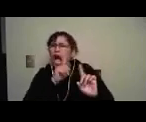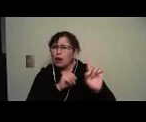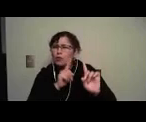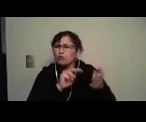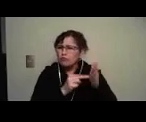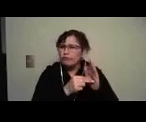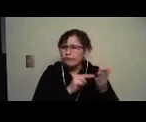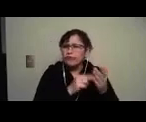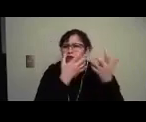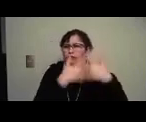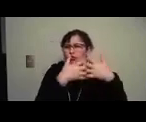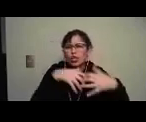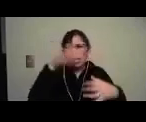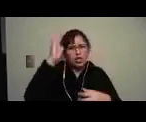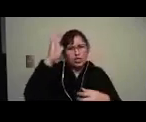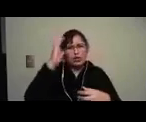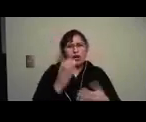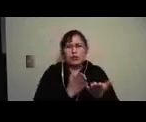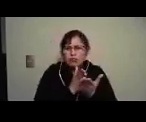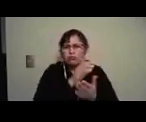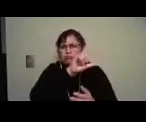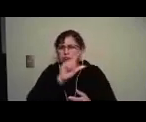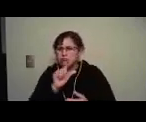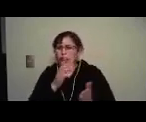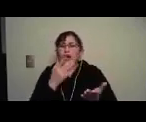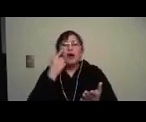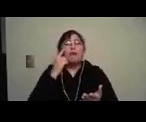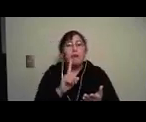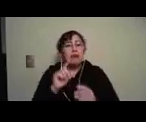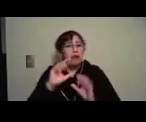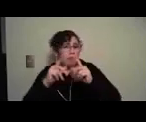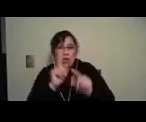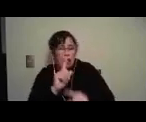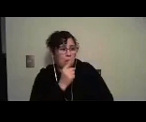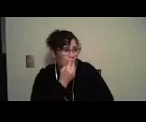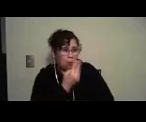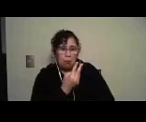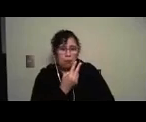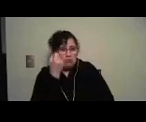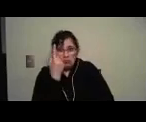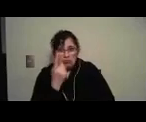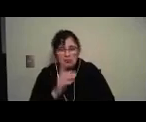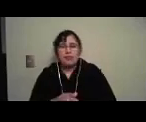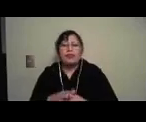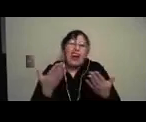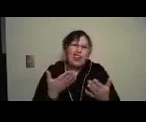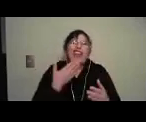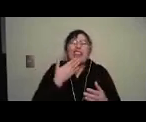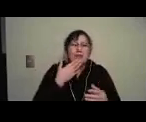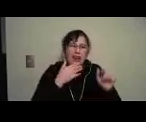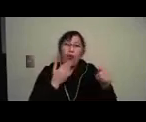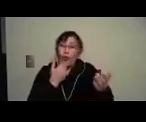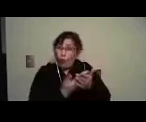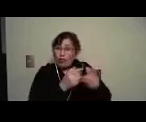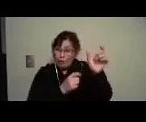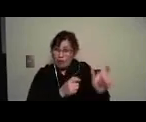las funciones cognitivas, ¿ya? Que aparece con trastornos conductuales, ¿ya? Y con el tiempo, con el